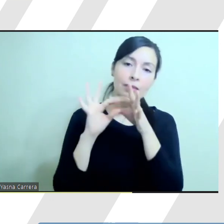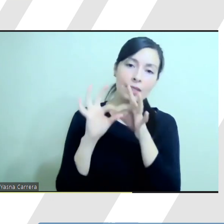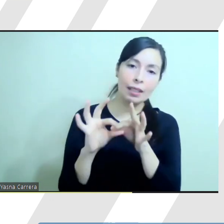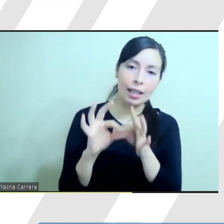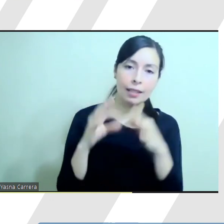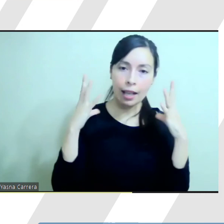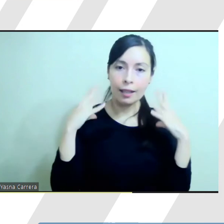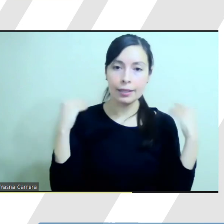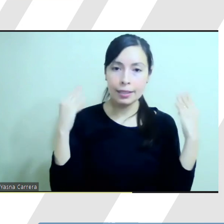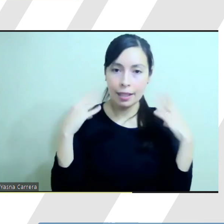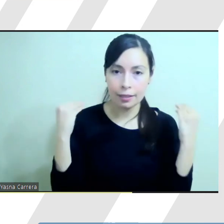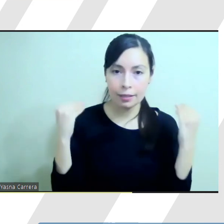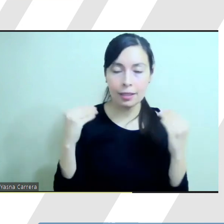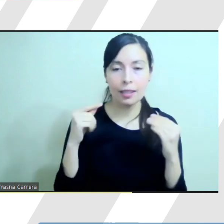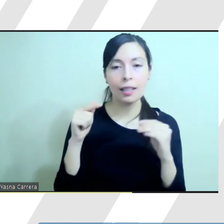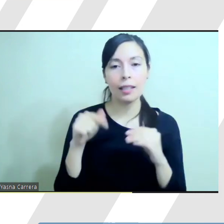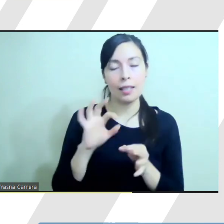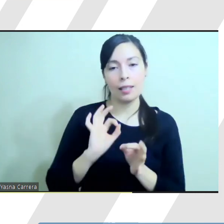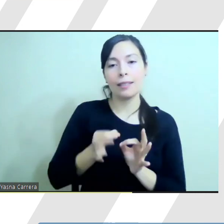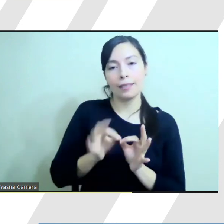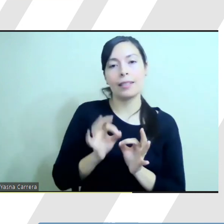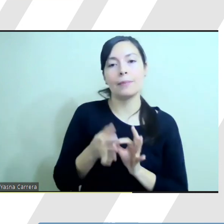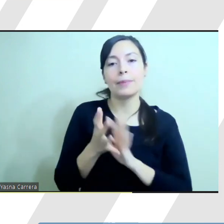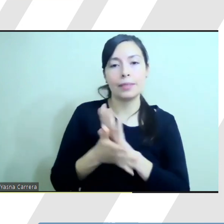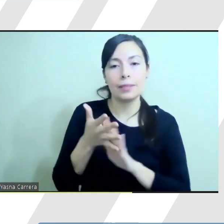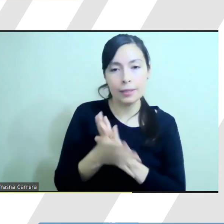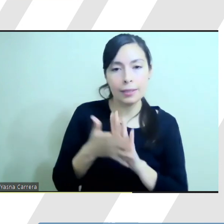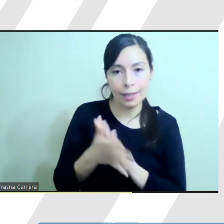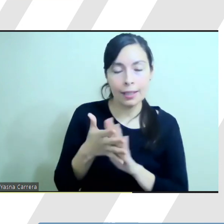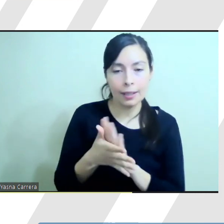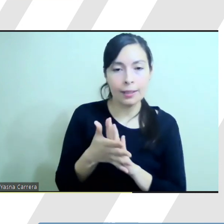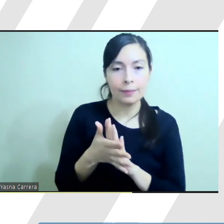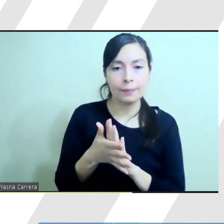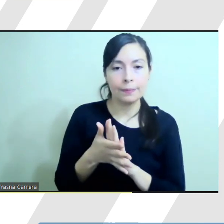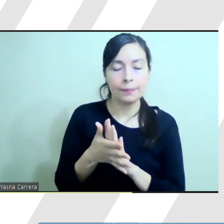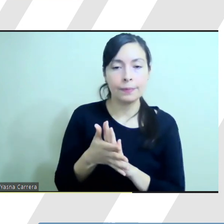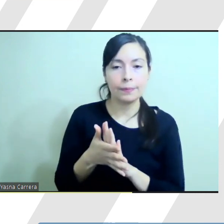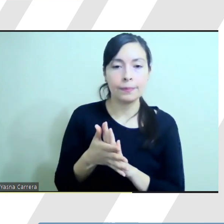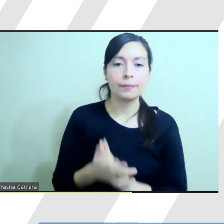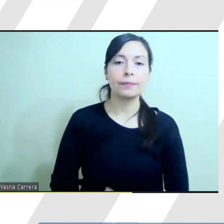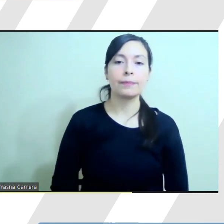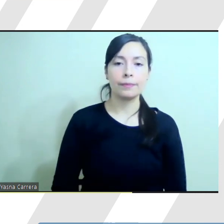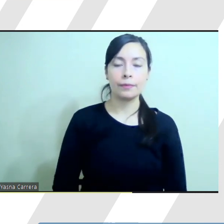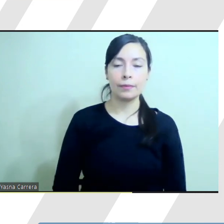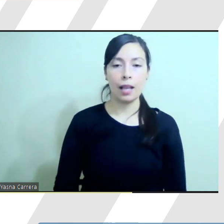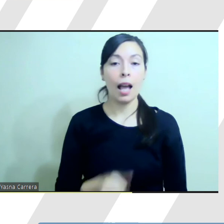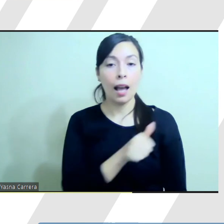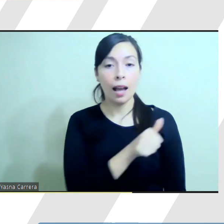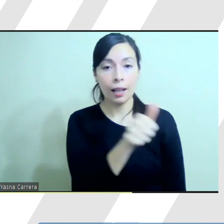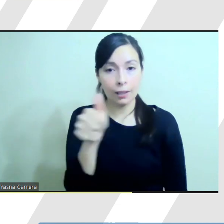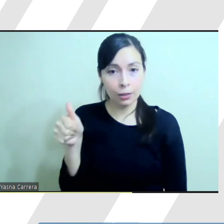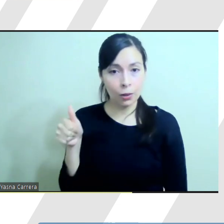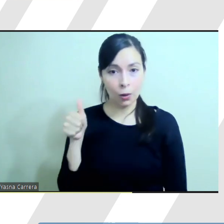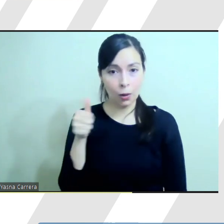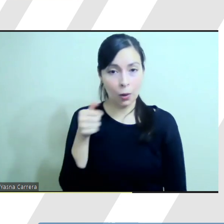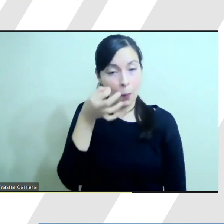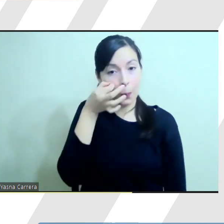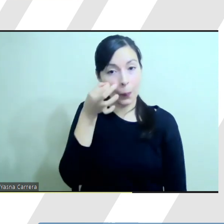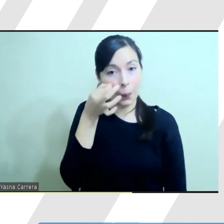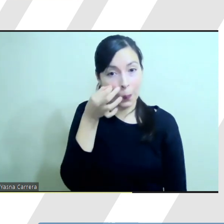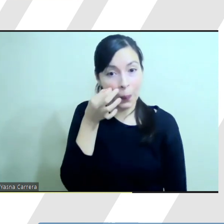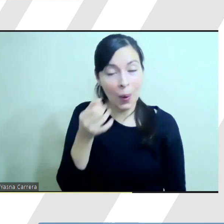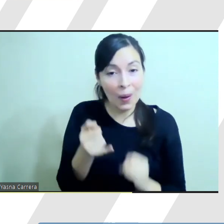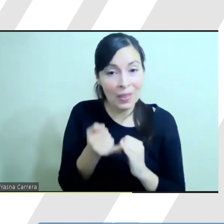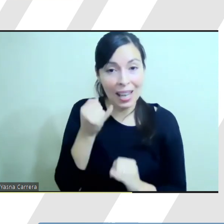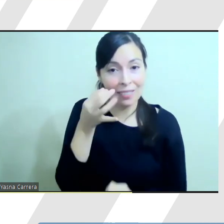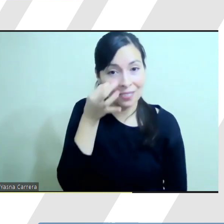nos acompañó en la interpretación en lengua de señas. Eh, Agradecemos a todos los presentes que se quedaron hasta el final con nosotros, por